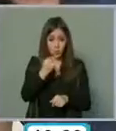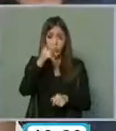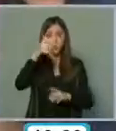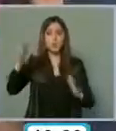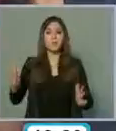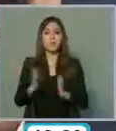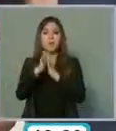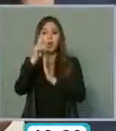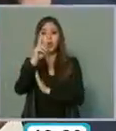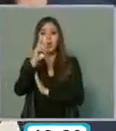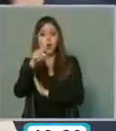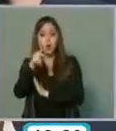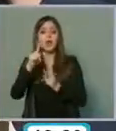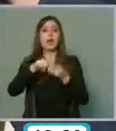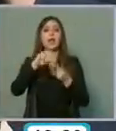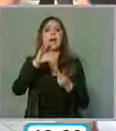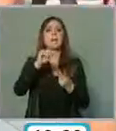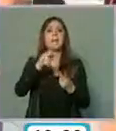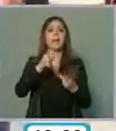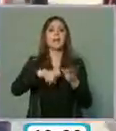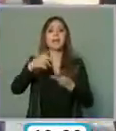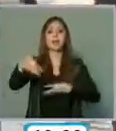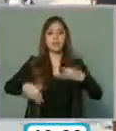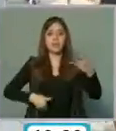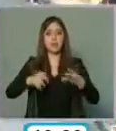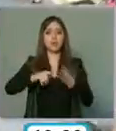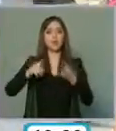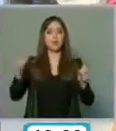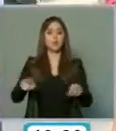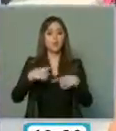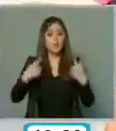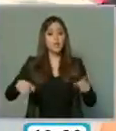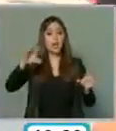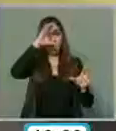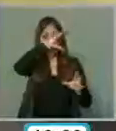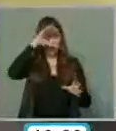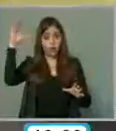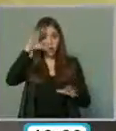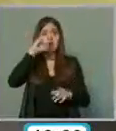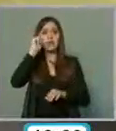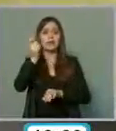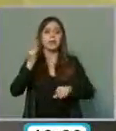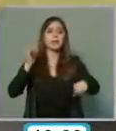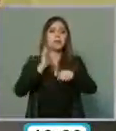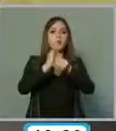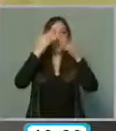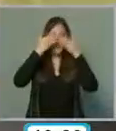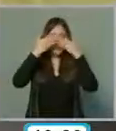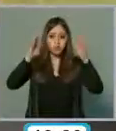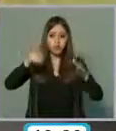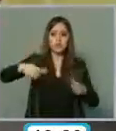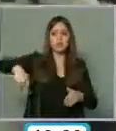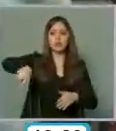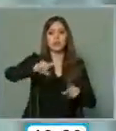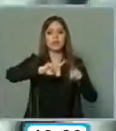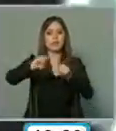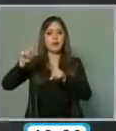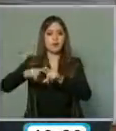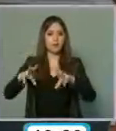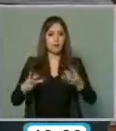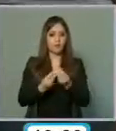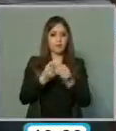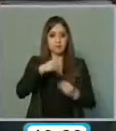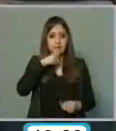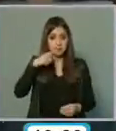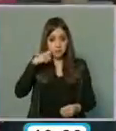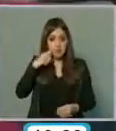eventos de rock, cabaret, teatro, música, danza y fotografía en defensa del conocimiento de la diversidad sexual. Este